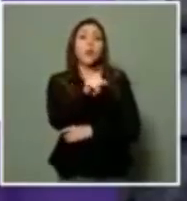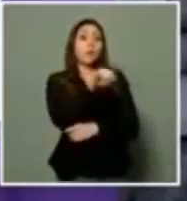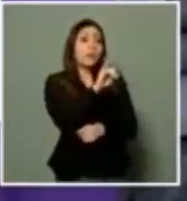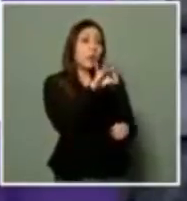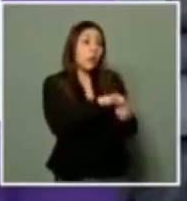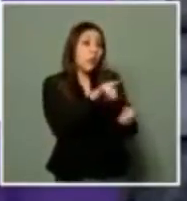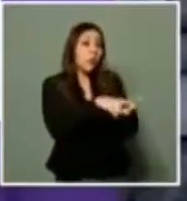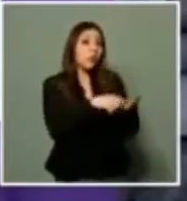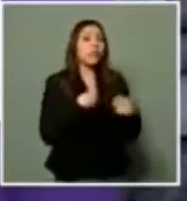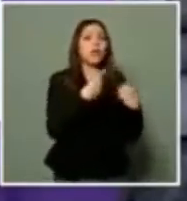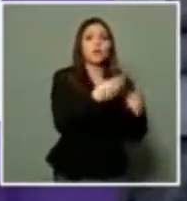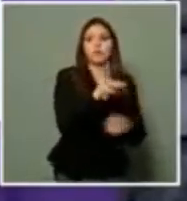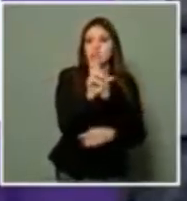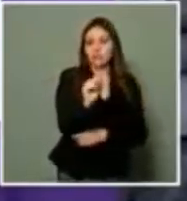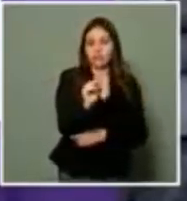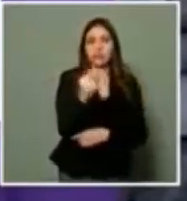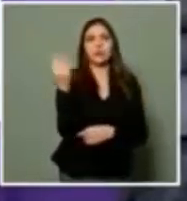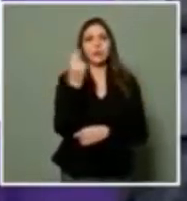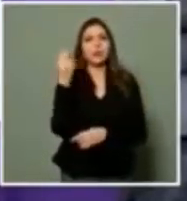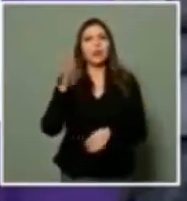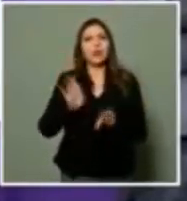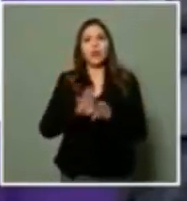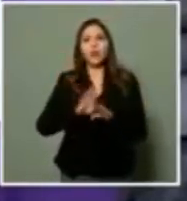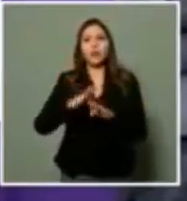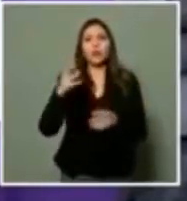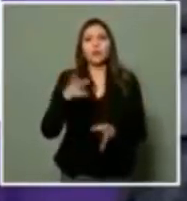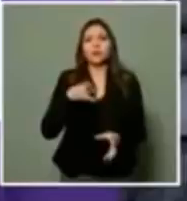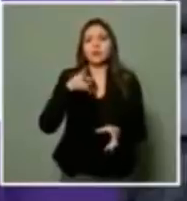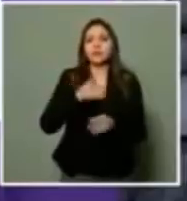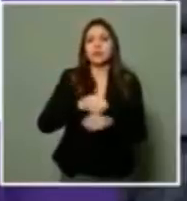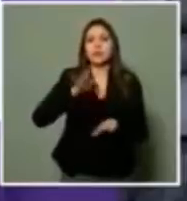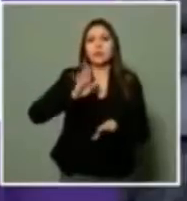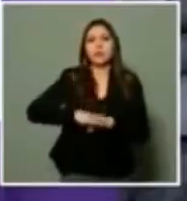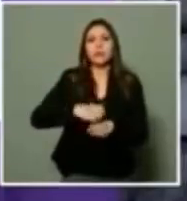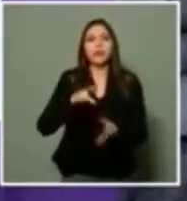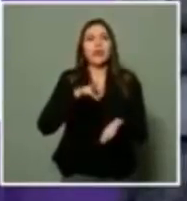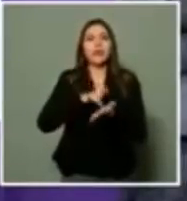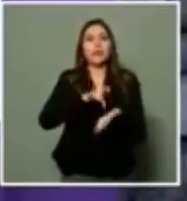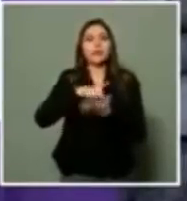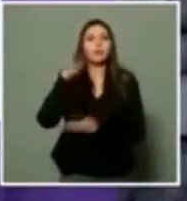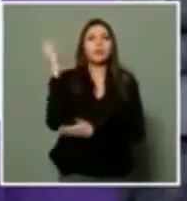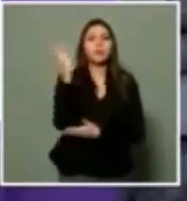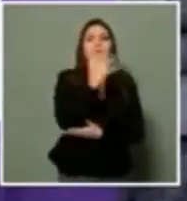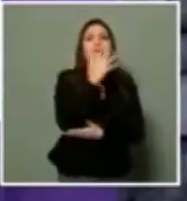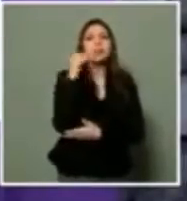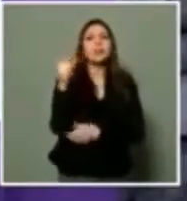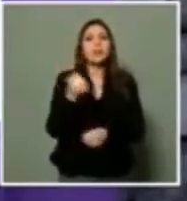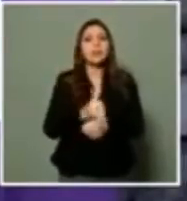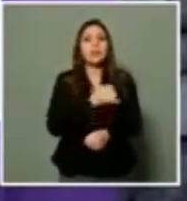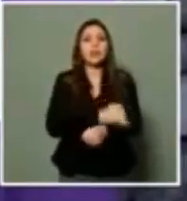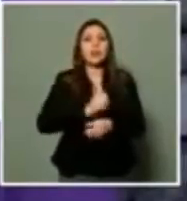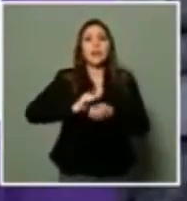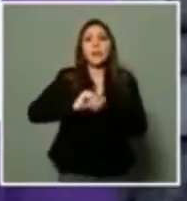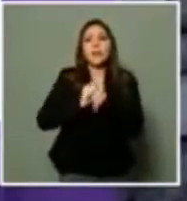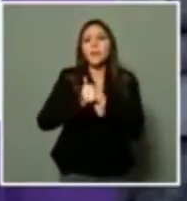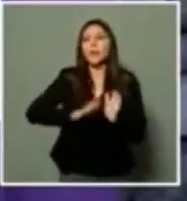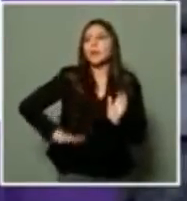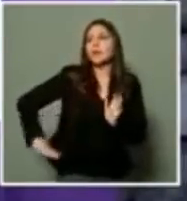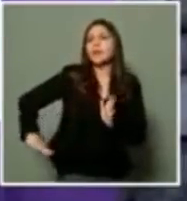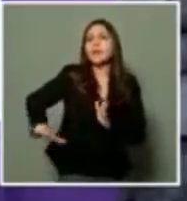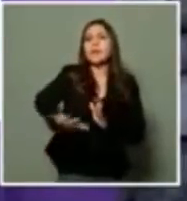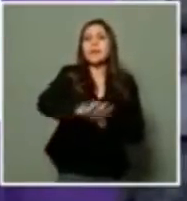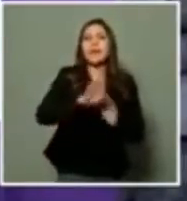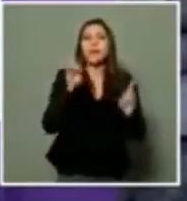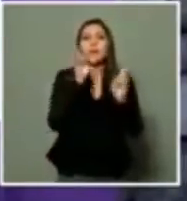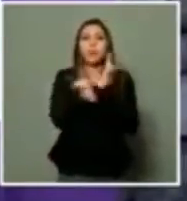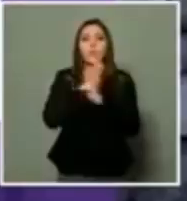pipas. Realizaremos la reforestación más grande en la historia de Iztapalapa. Convertiremos en pulmones verdes el Cerro